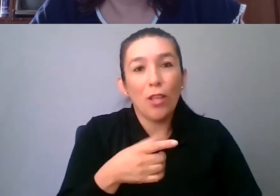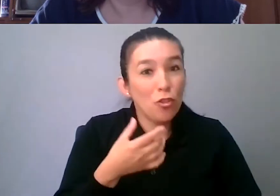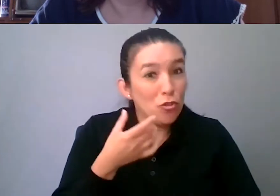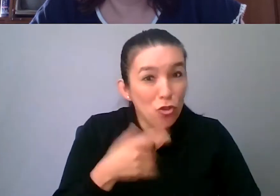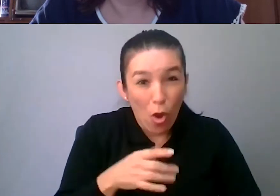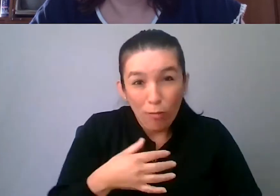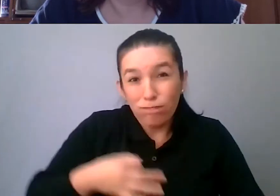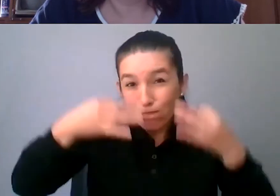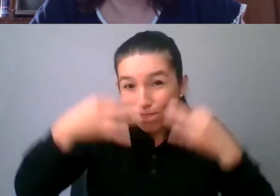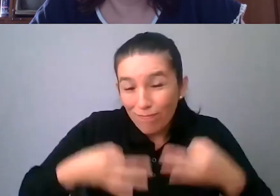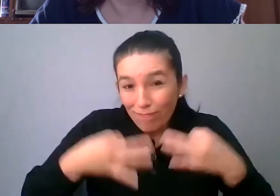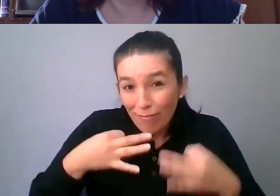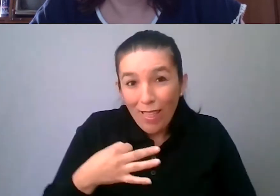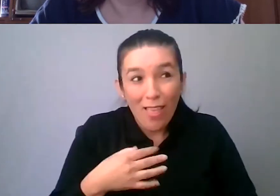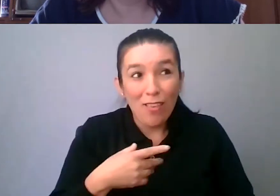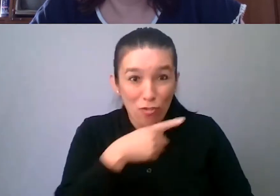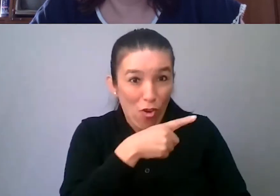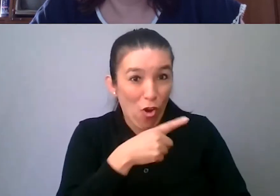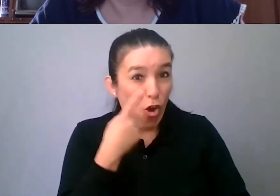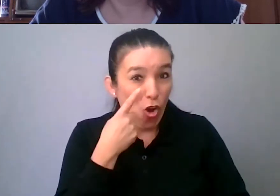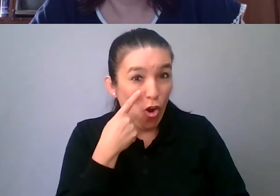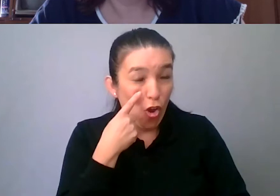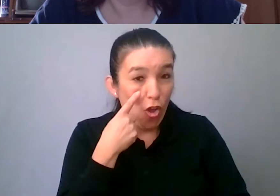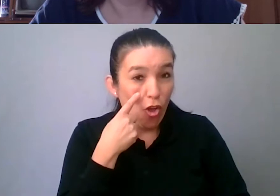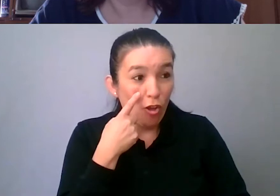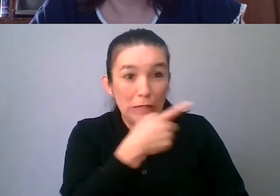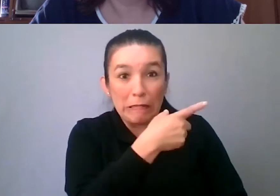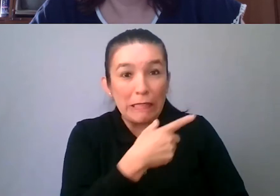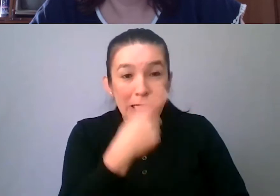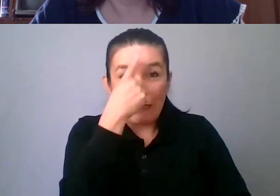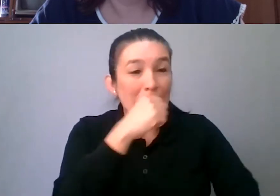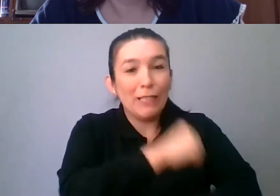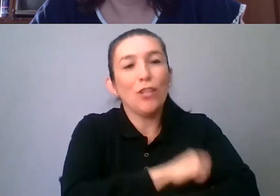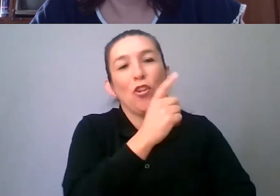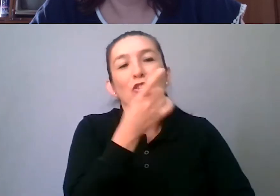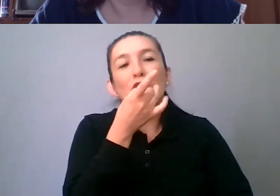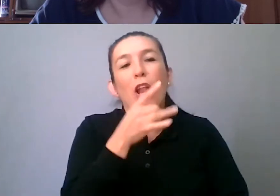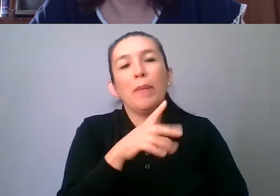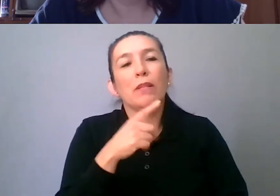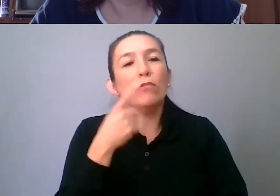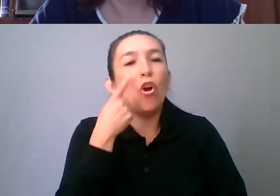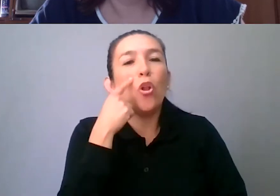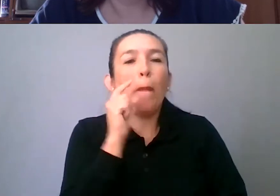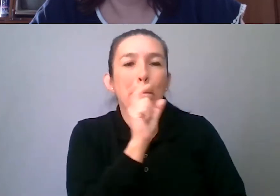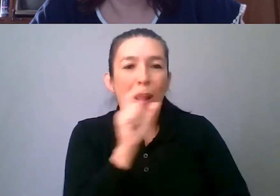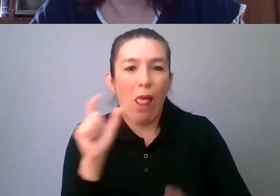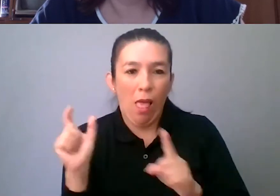el texto sin darle mayor sentido y puedo tenerlo escrito.